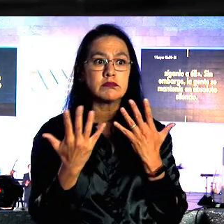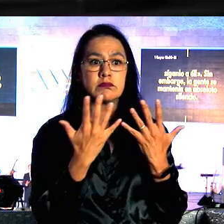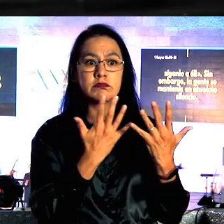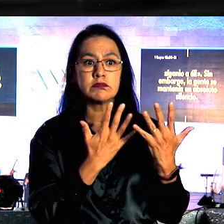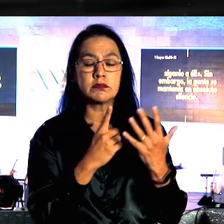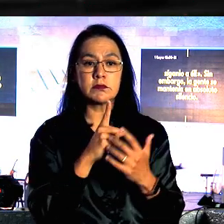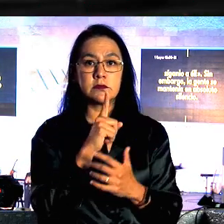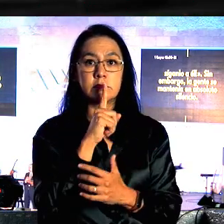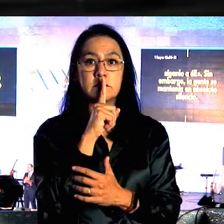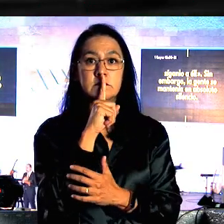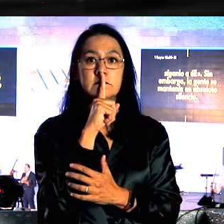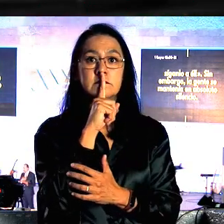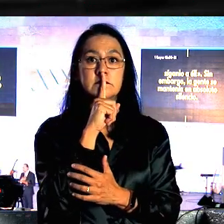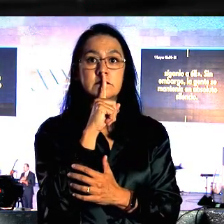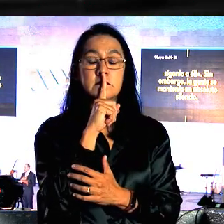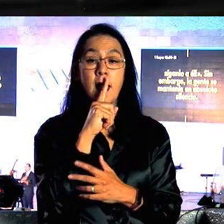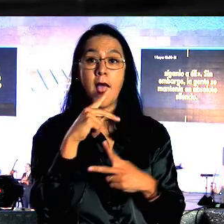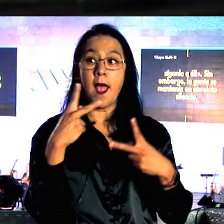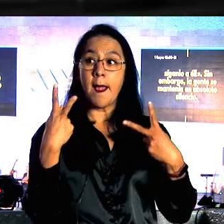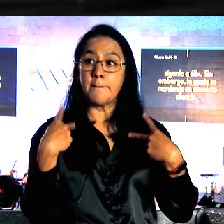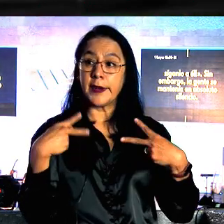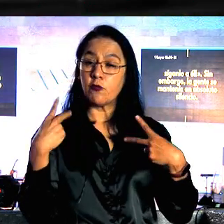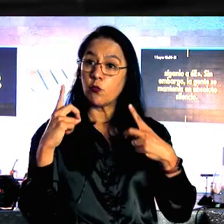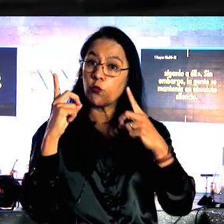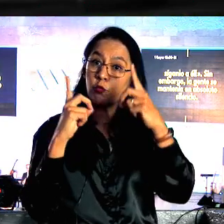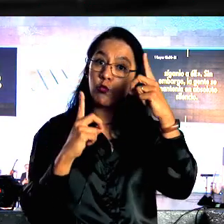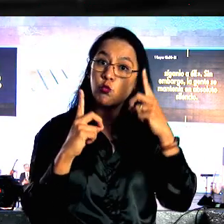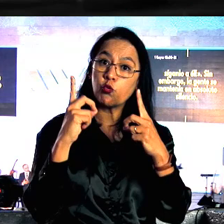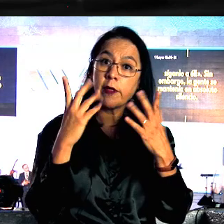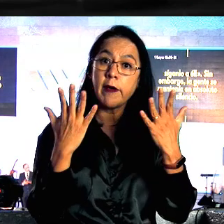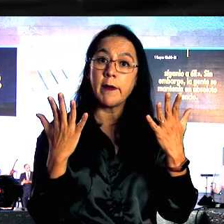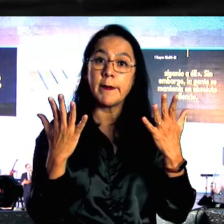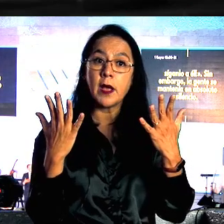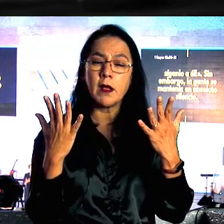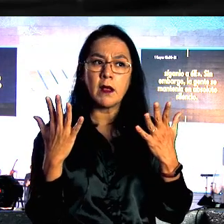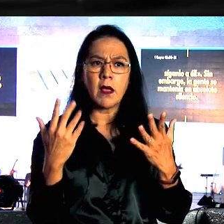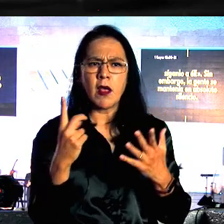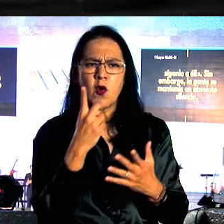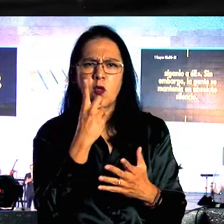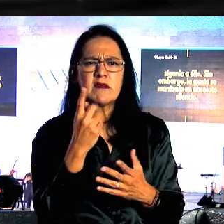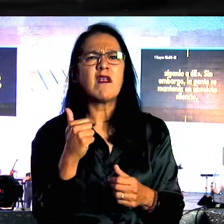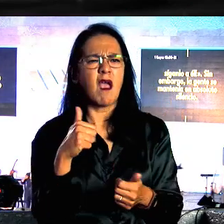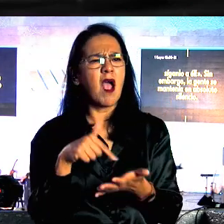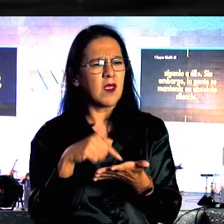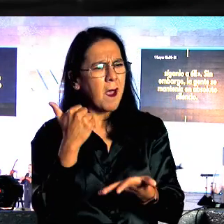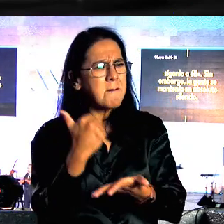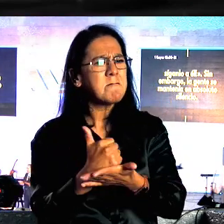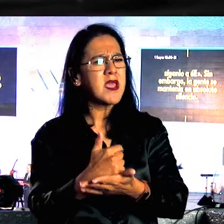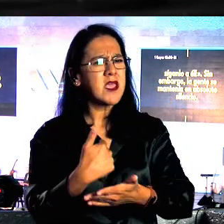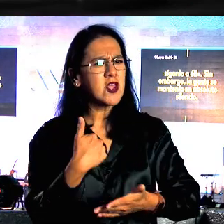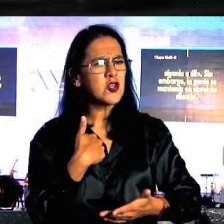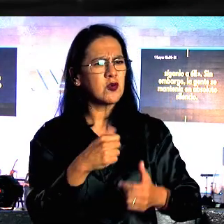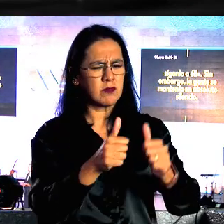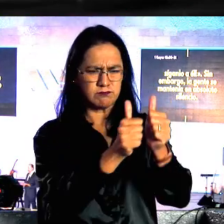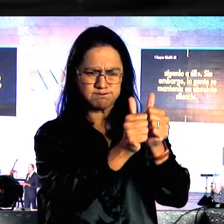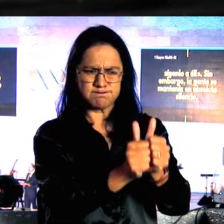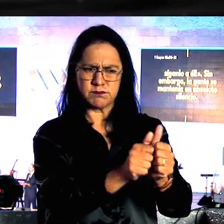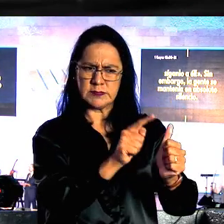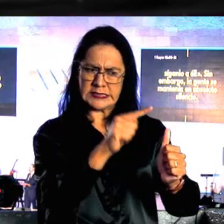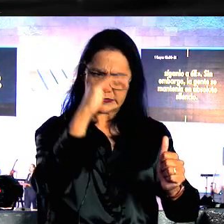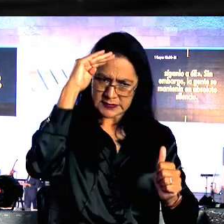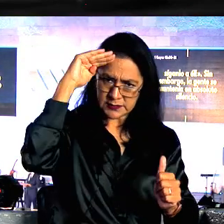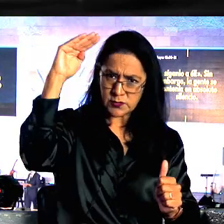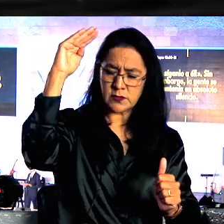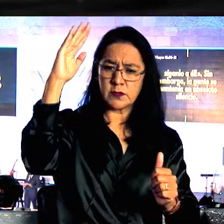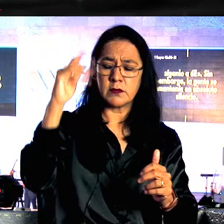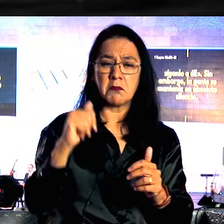absoluto silencio la gente dudaba la gente no era capaz de decir amén yo me quedo con el Señor la gente